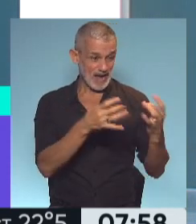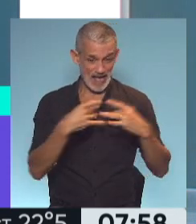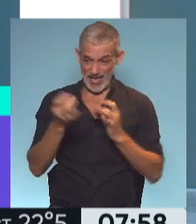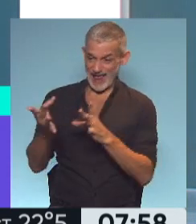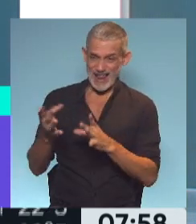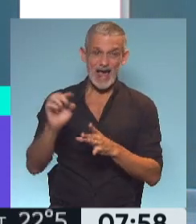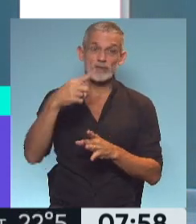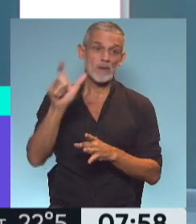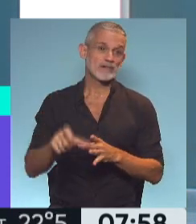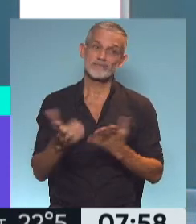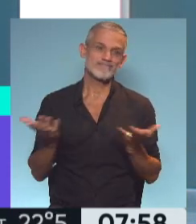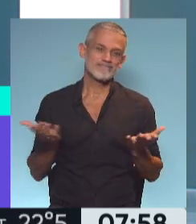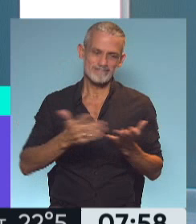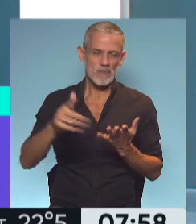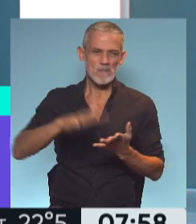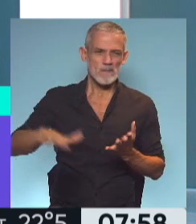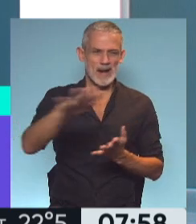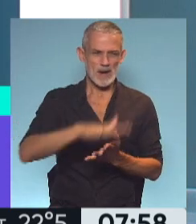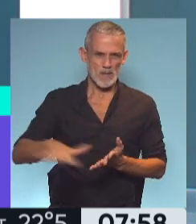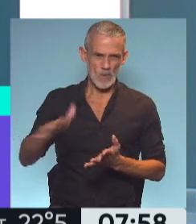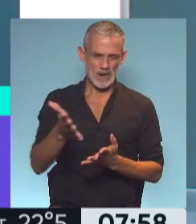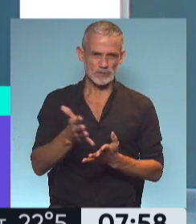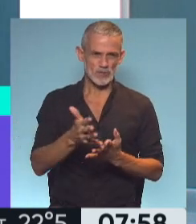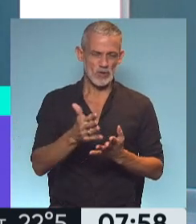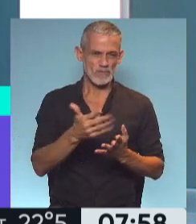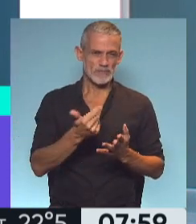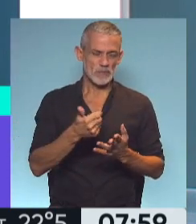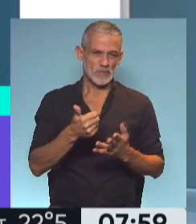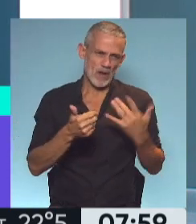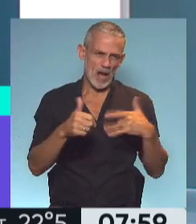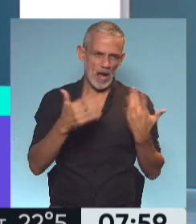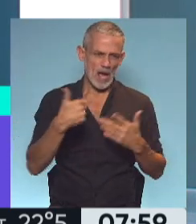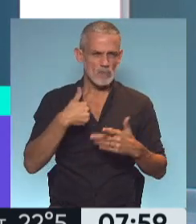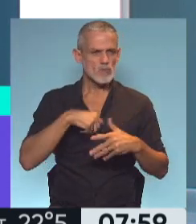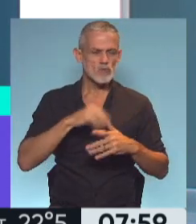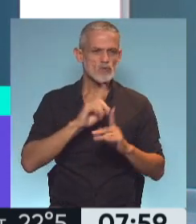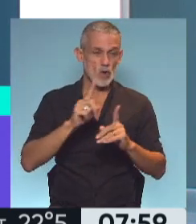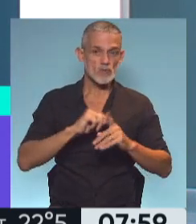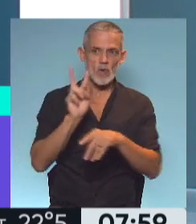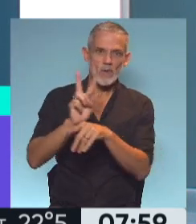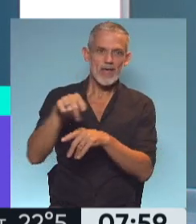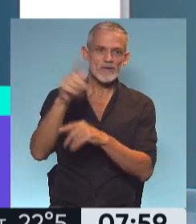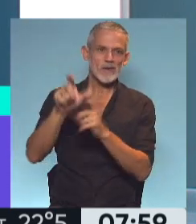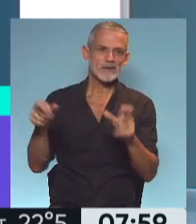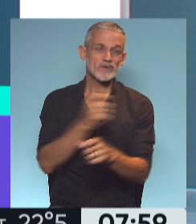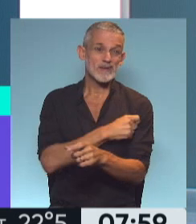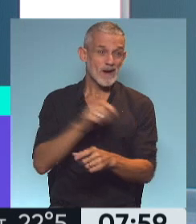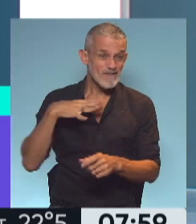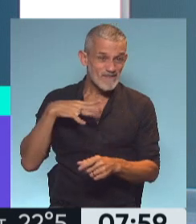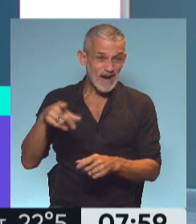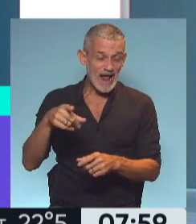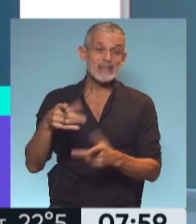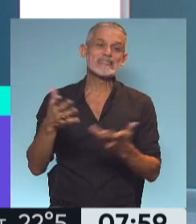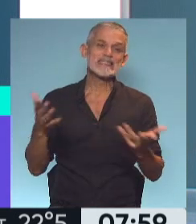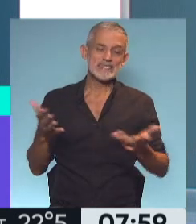del virus. Eso es muy importante a nivel poblacional. Evitar la transmisión del virus lo que hace es cuidar a aquellos que todavía no se vacunaron o que a